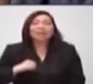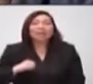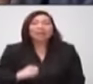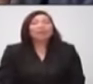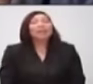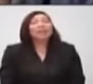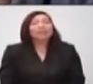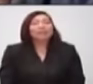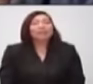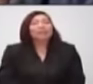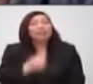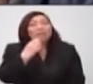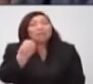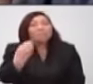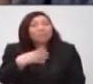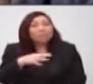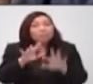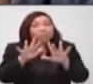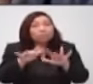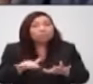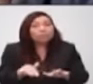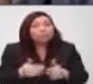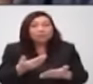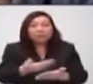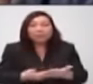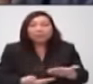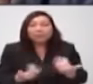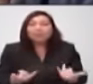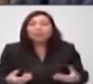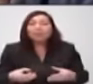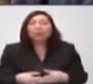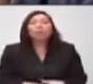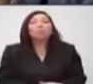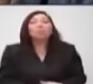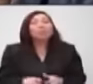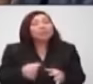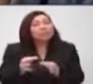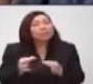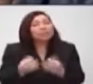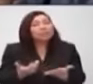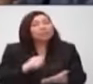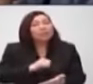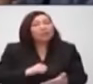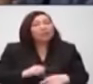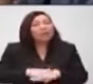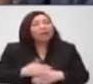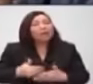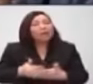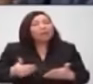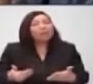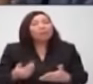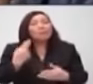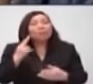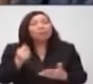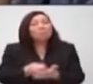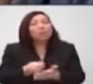través de la presidencia nos informe por escrito para que queden actas en esta comisión con detalle de esta negligencia de la gestión anterior por